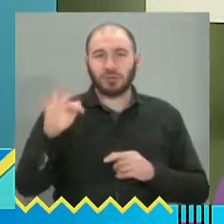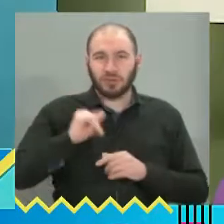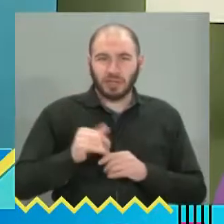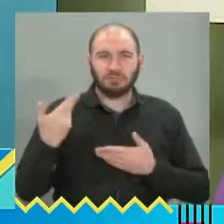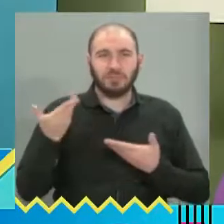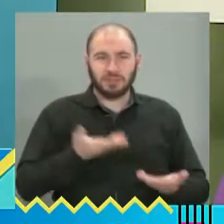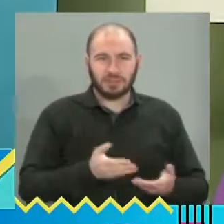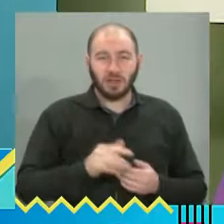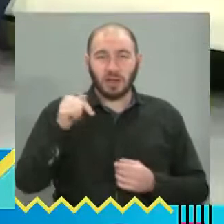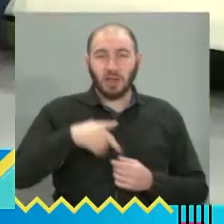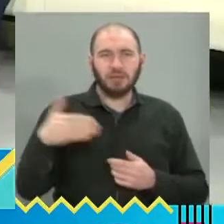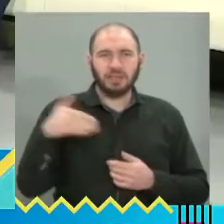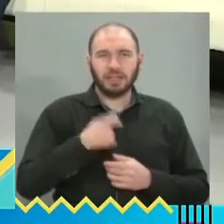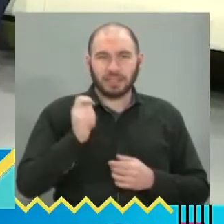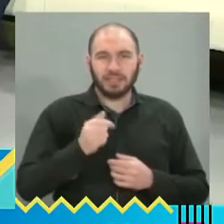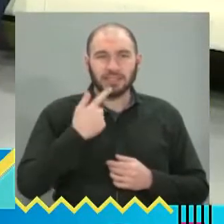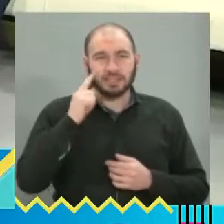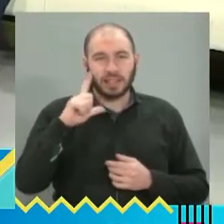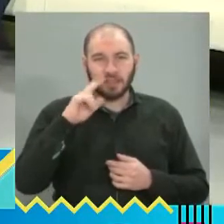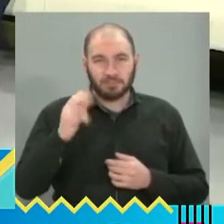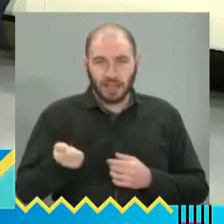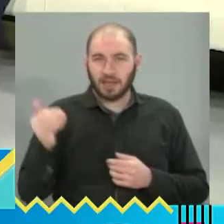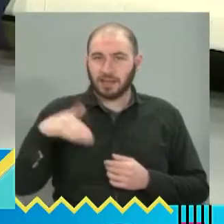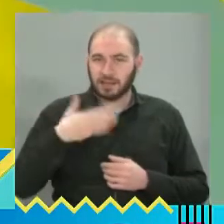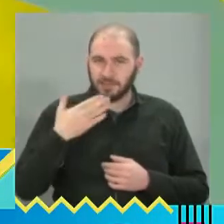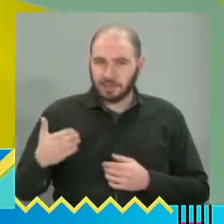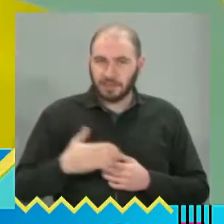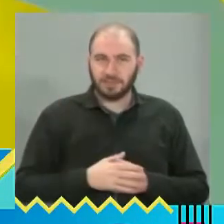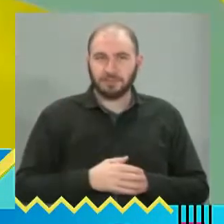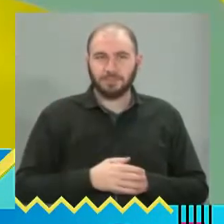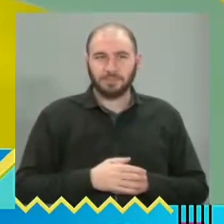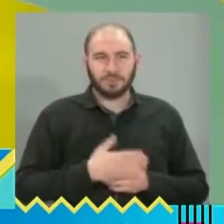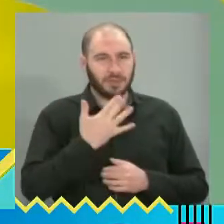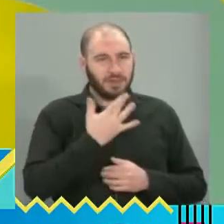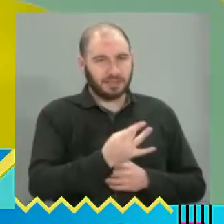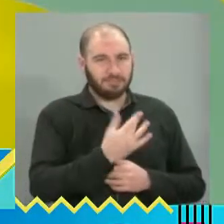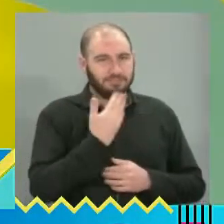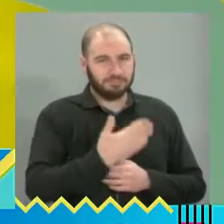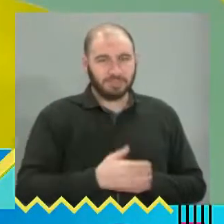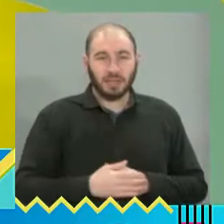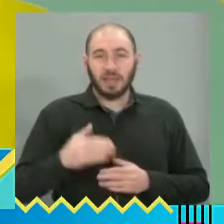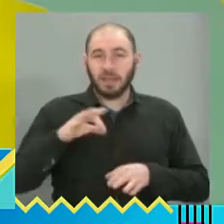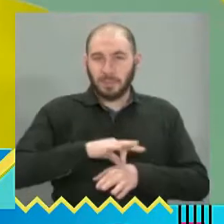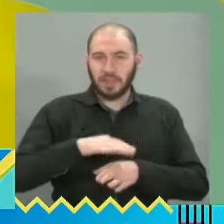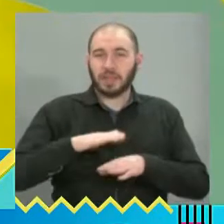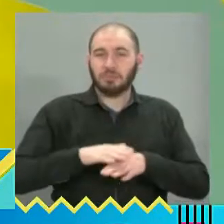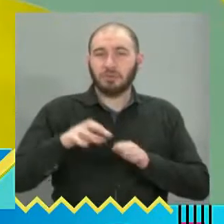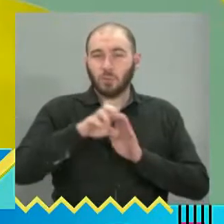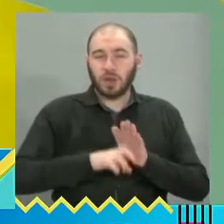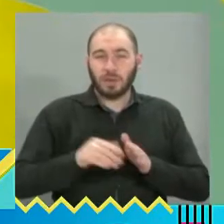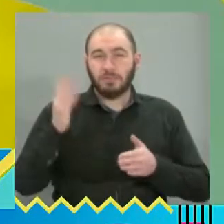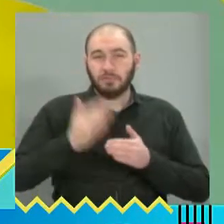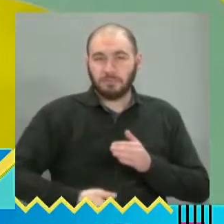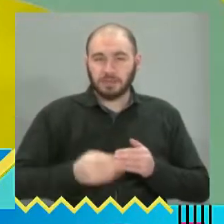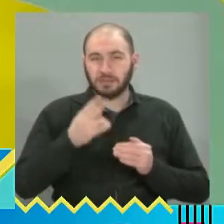voy a presentar. Hoy está con nosotros Silvia Martini. Muchísimas gracias, Silvia, por estar presente. Gracias por la invitación. Médica a cargo del programa de